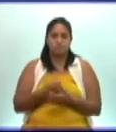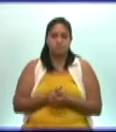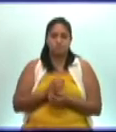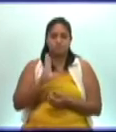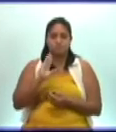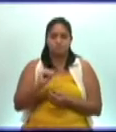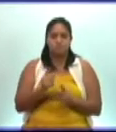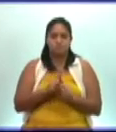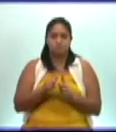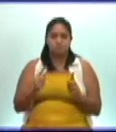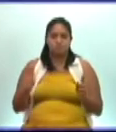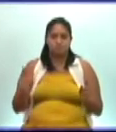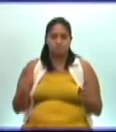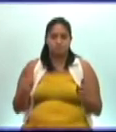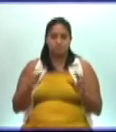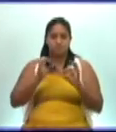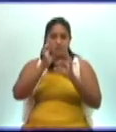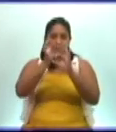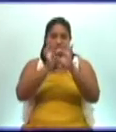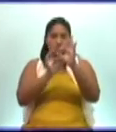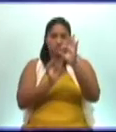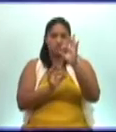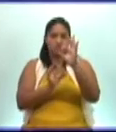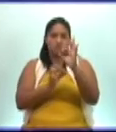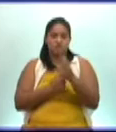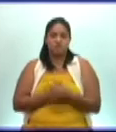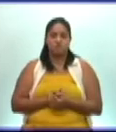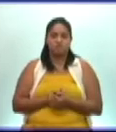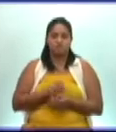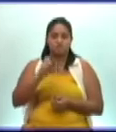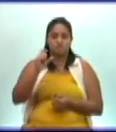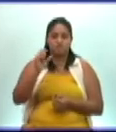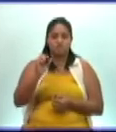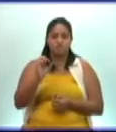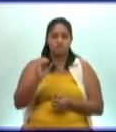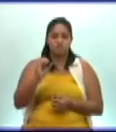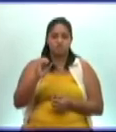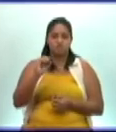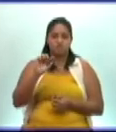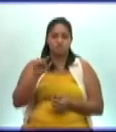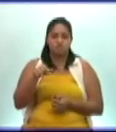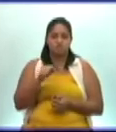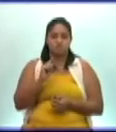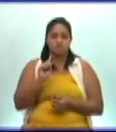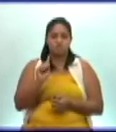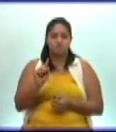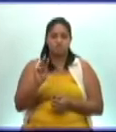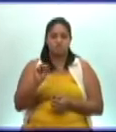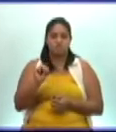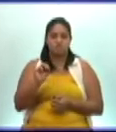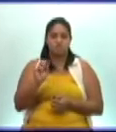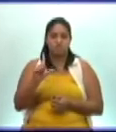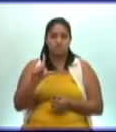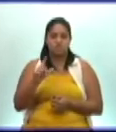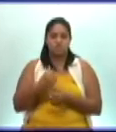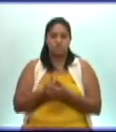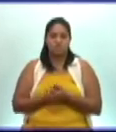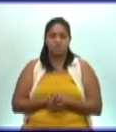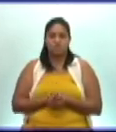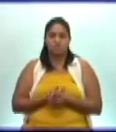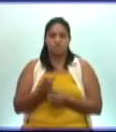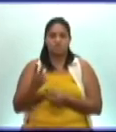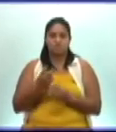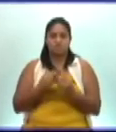la distancia entre las ranuras es de 0,1 milímetro. Que el segundo máximo,